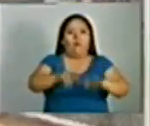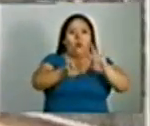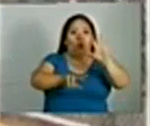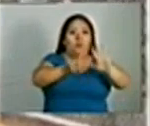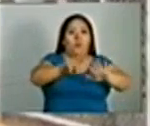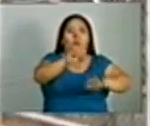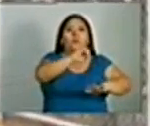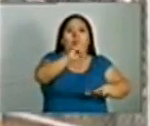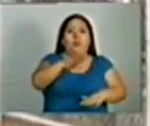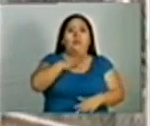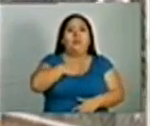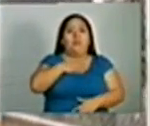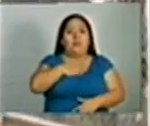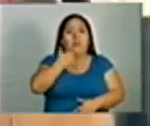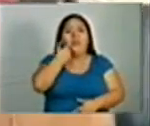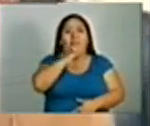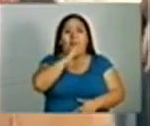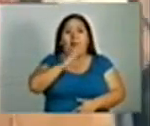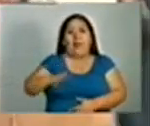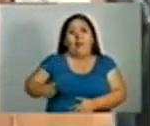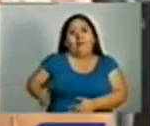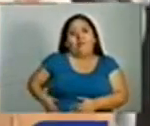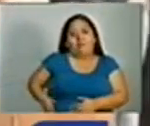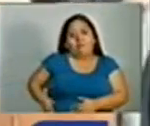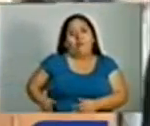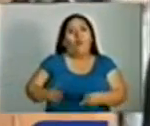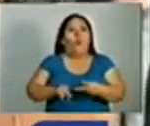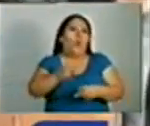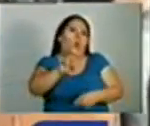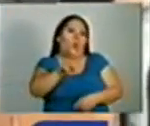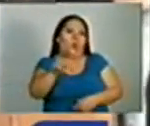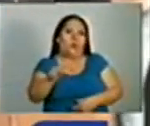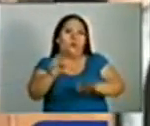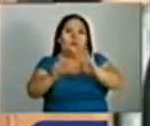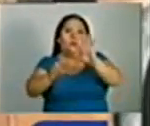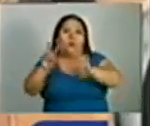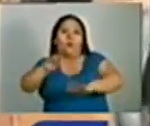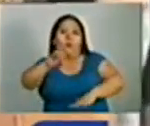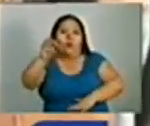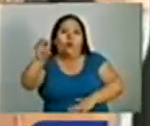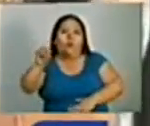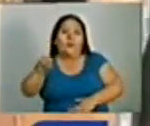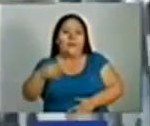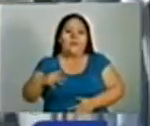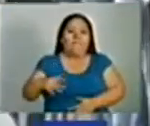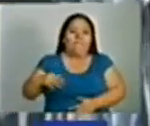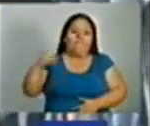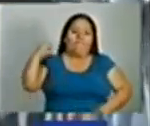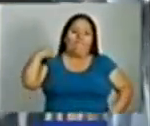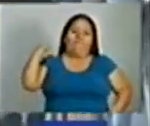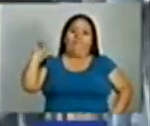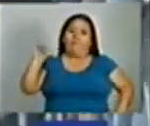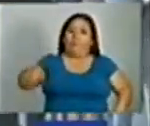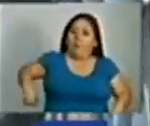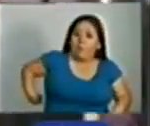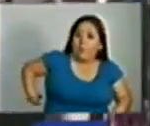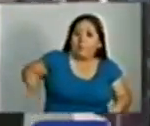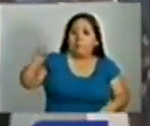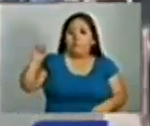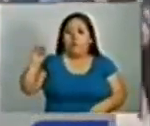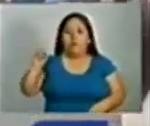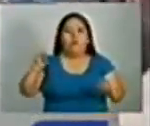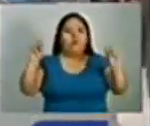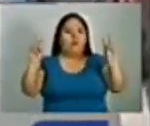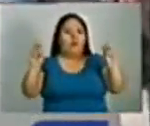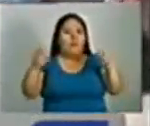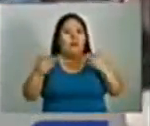tiene padecimientos de enfermedades urinarias y un 72% tiene problemas de columna. El Ministerio de Trabajo se refirió al tema en